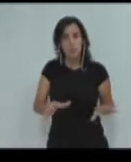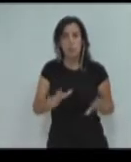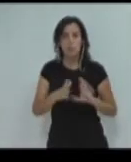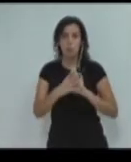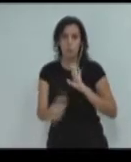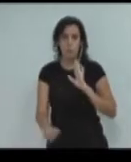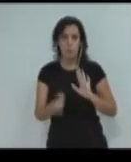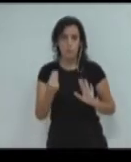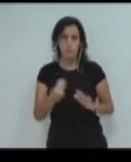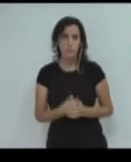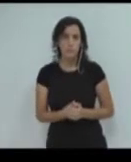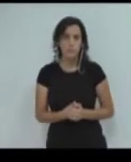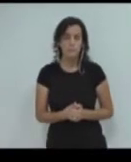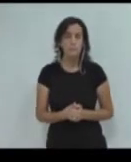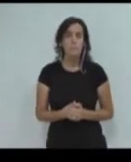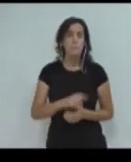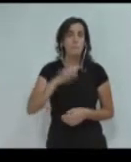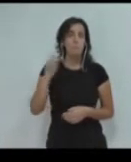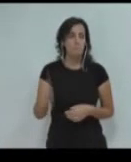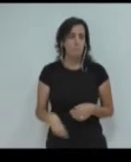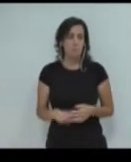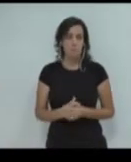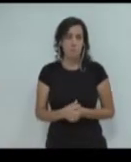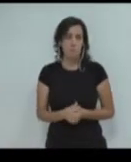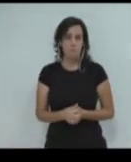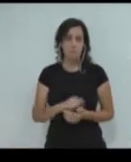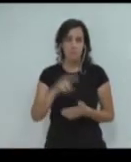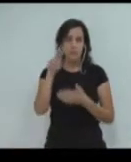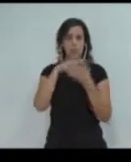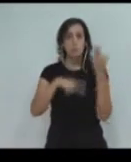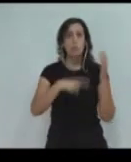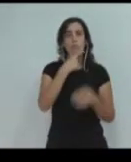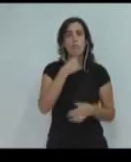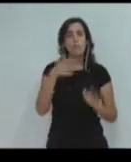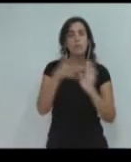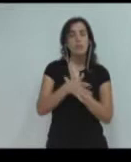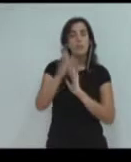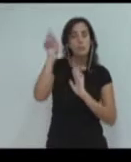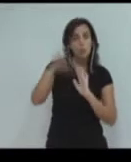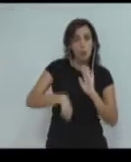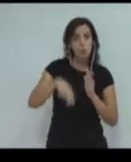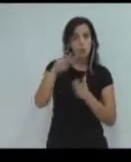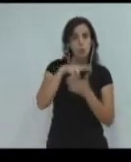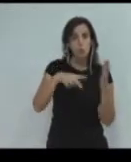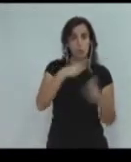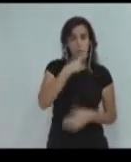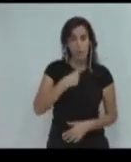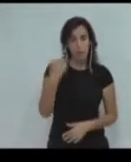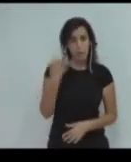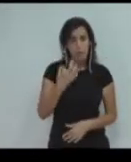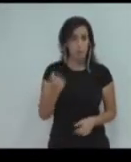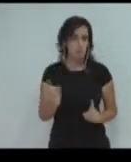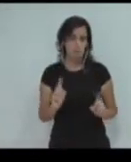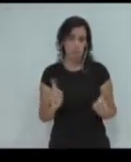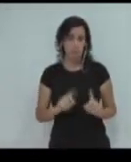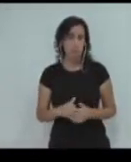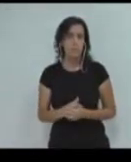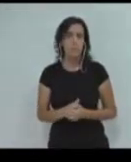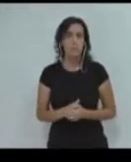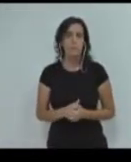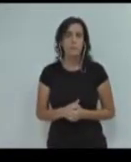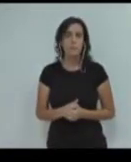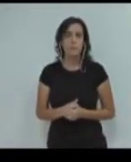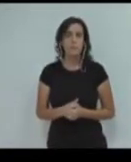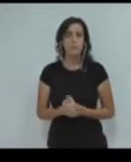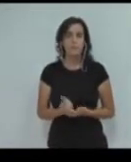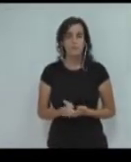¿no? Pero también se comentó que la lectura fácil no quiere decir que todo tenga que ser lectura fácil, ¿no? Es decir, luego, bueno,